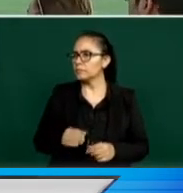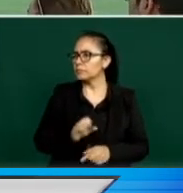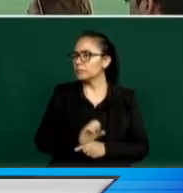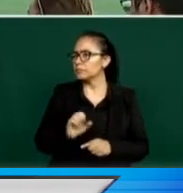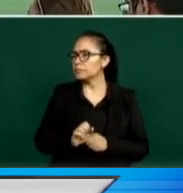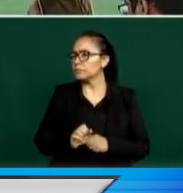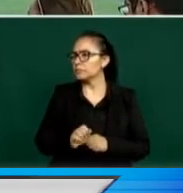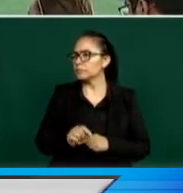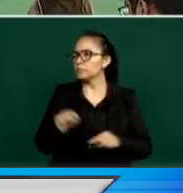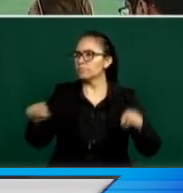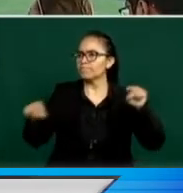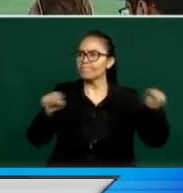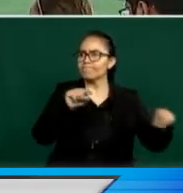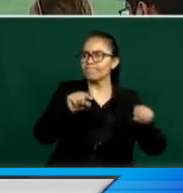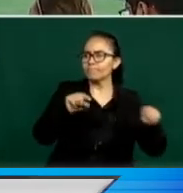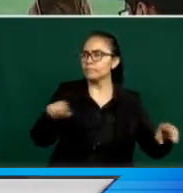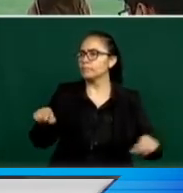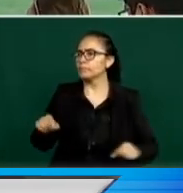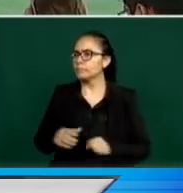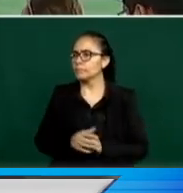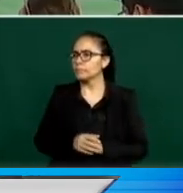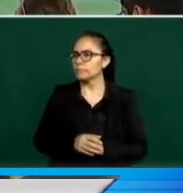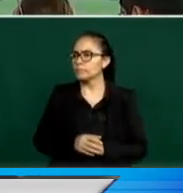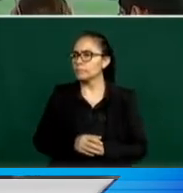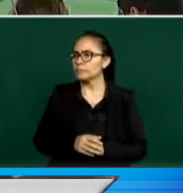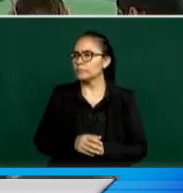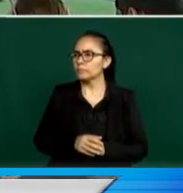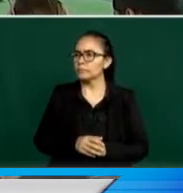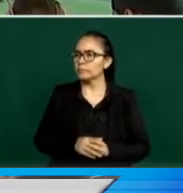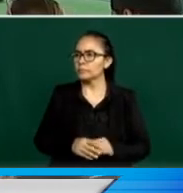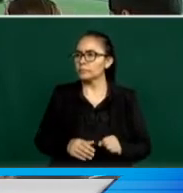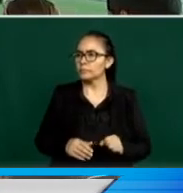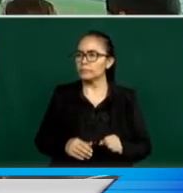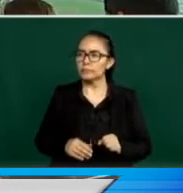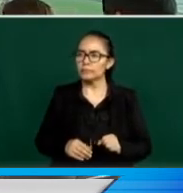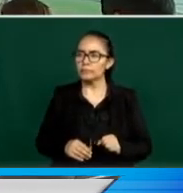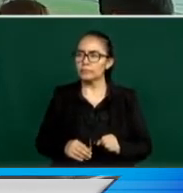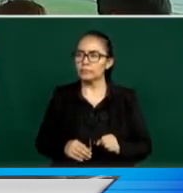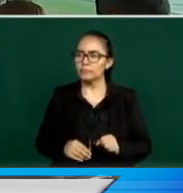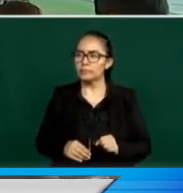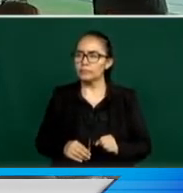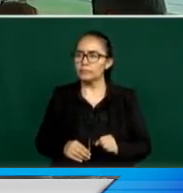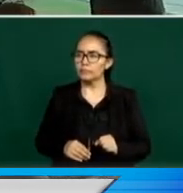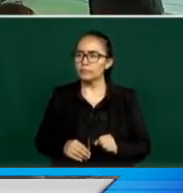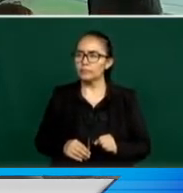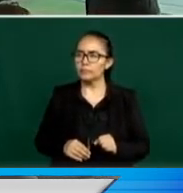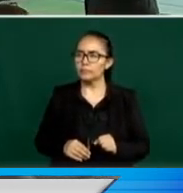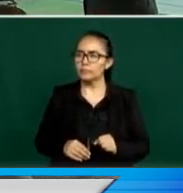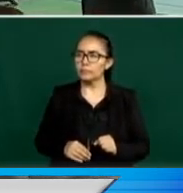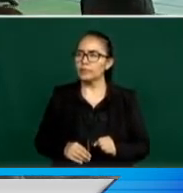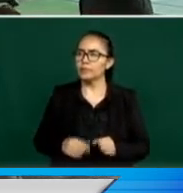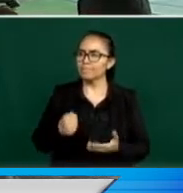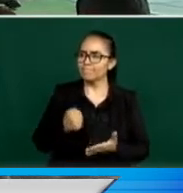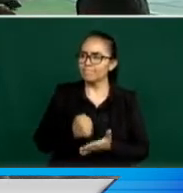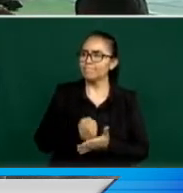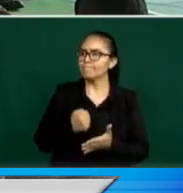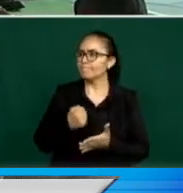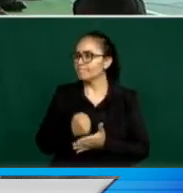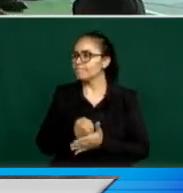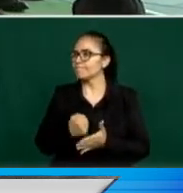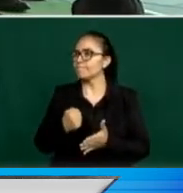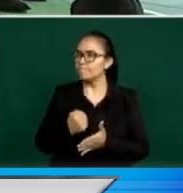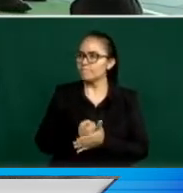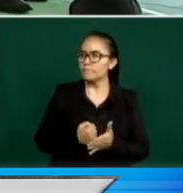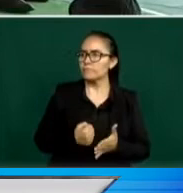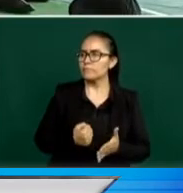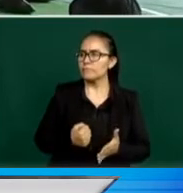médicos cubanos, información que es totalmente falsa, por lo que hace un llamado a los dueños a que se actúe con responsabilidad. Reitera que no hay amenaza